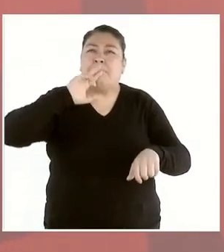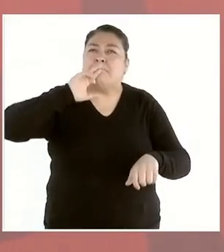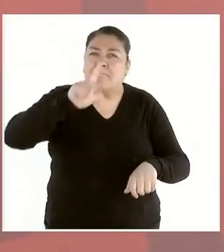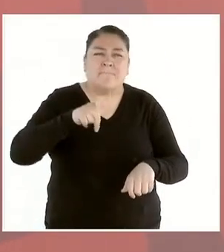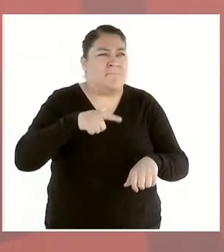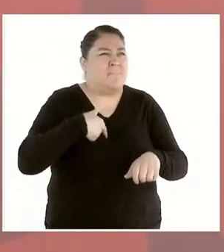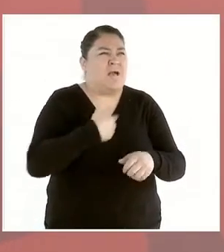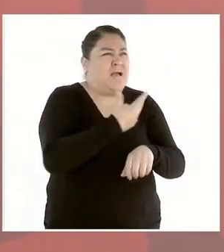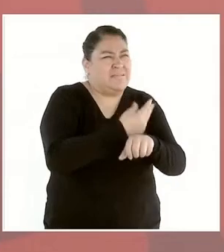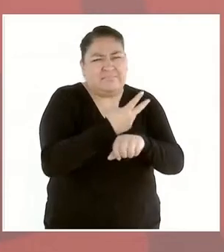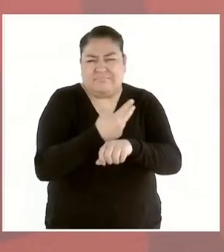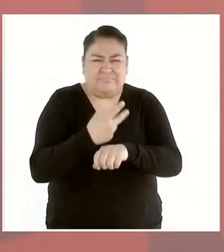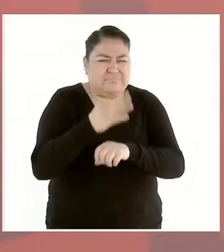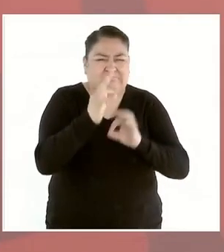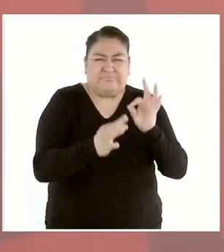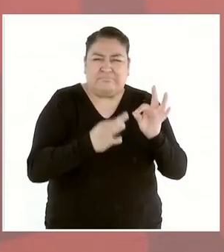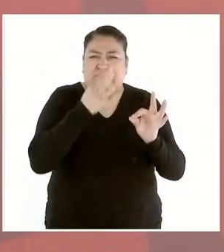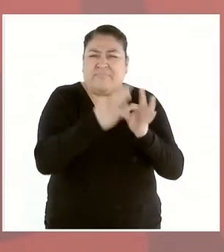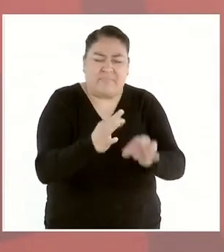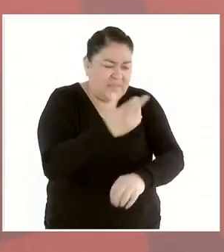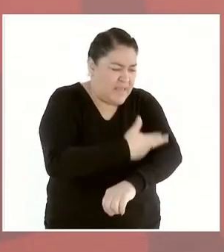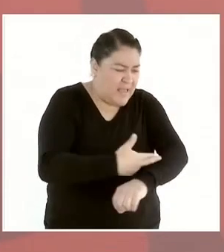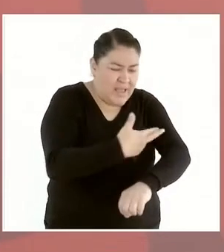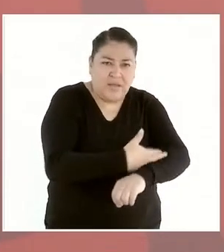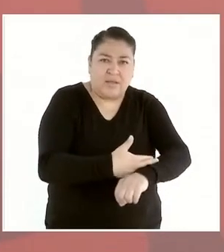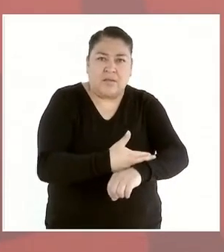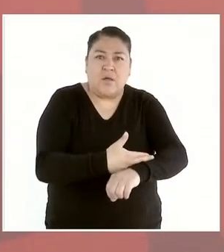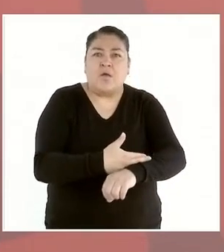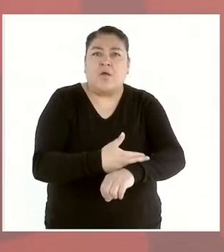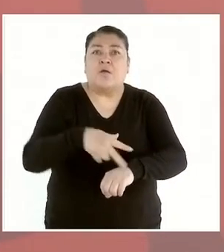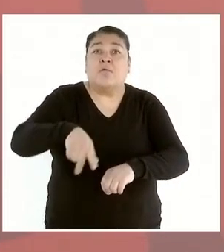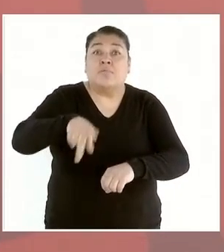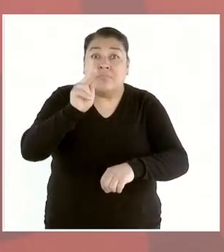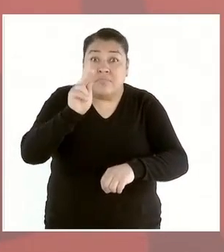tenía como principal obstáculo